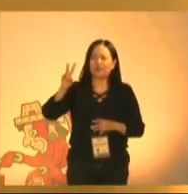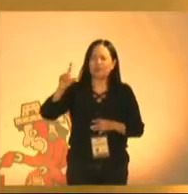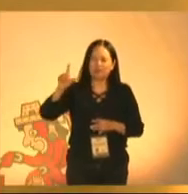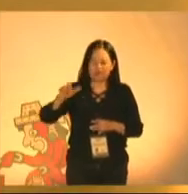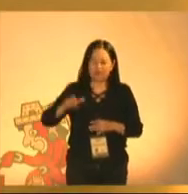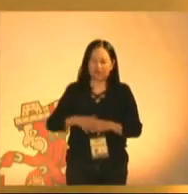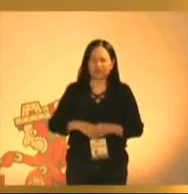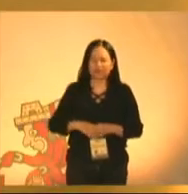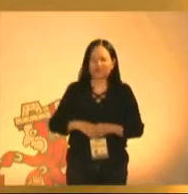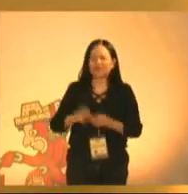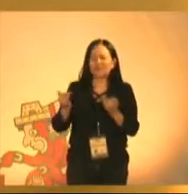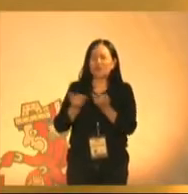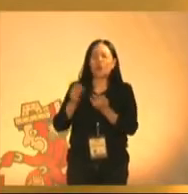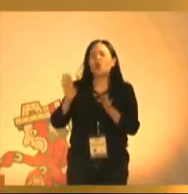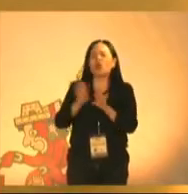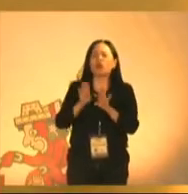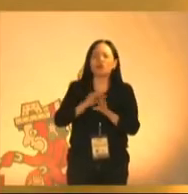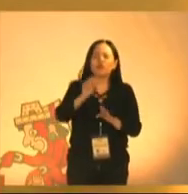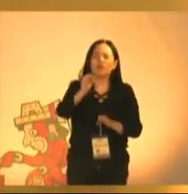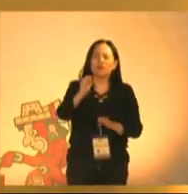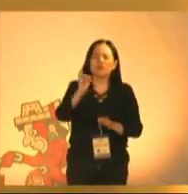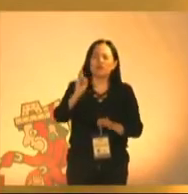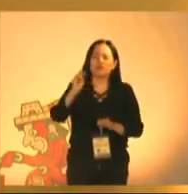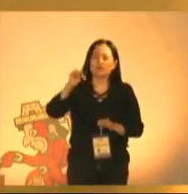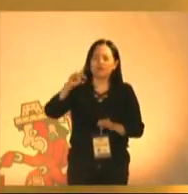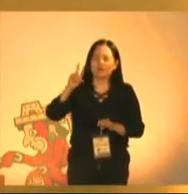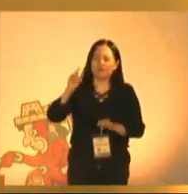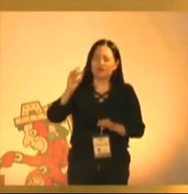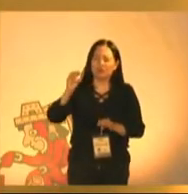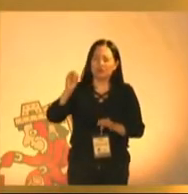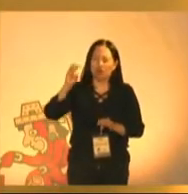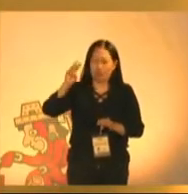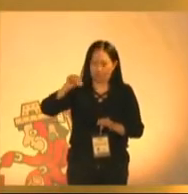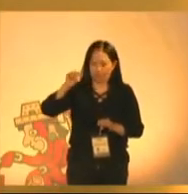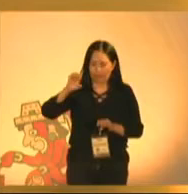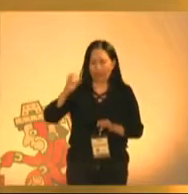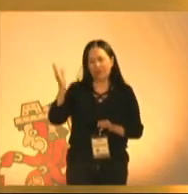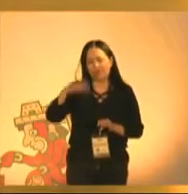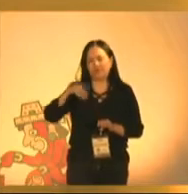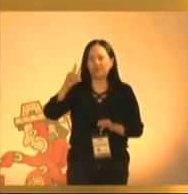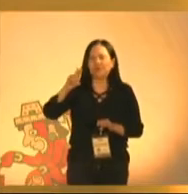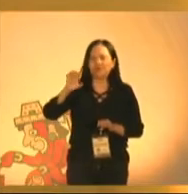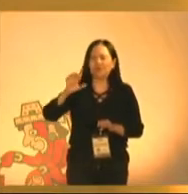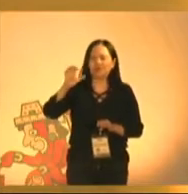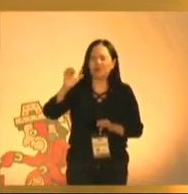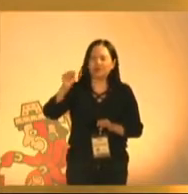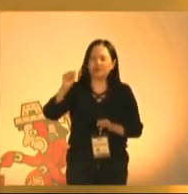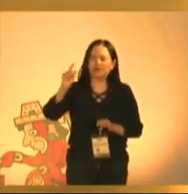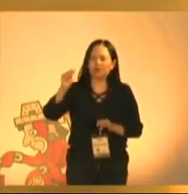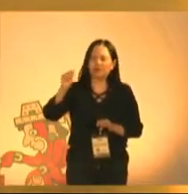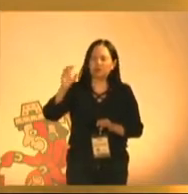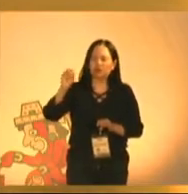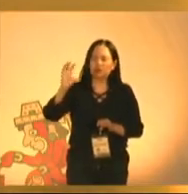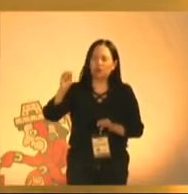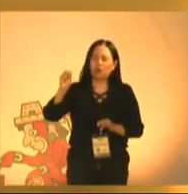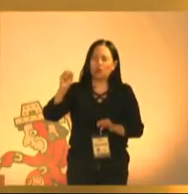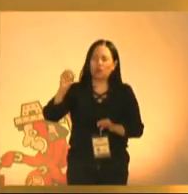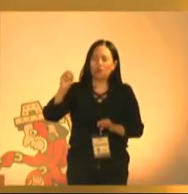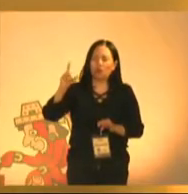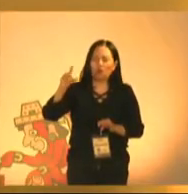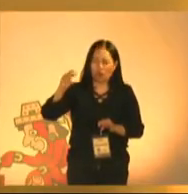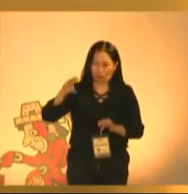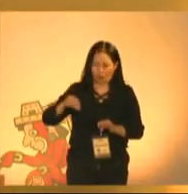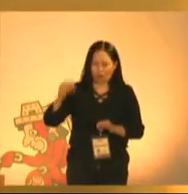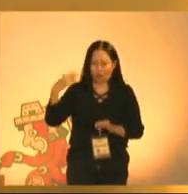adoptar como personaje un tipo tan horrible es un acto de inteligencia literaria y ver una